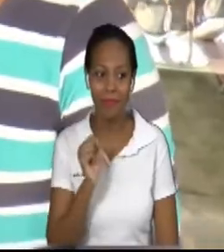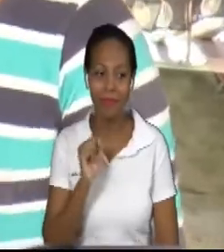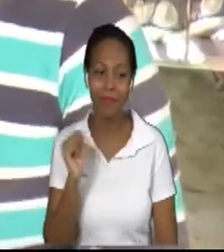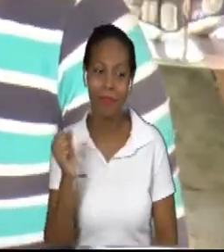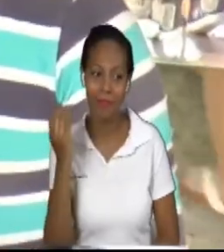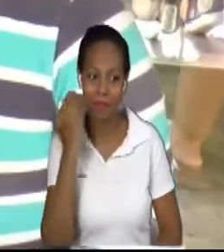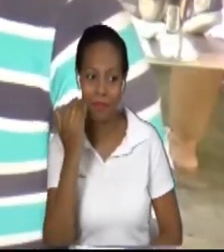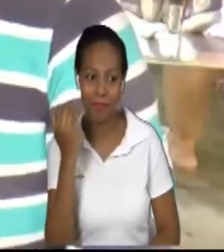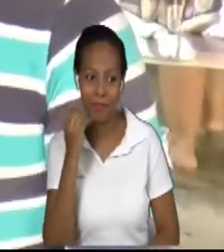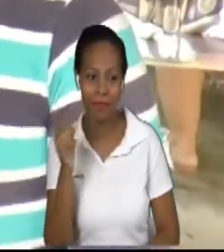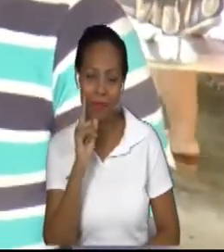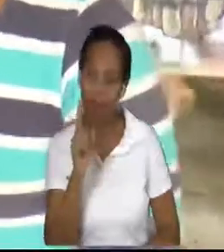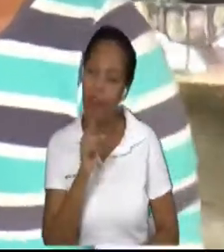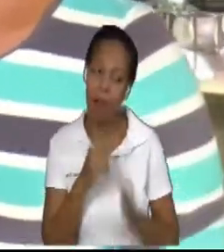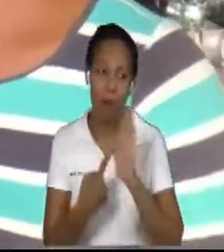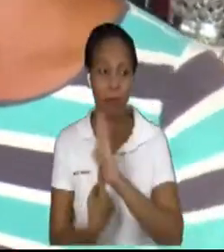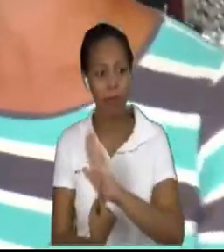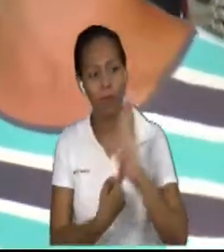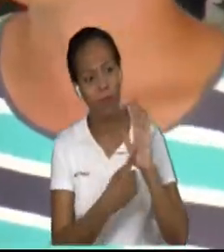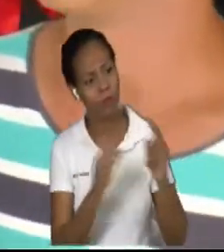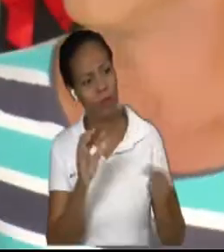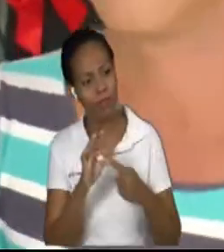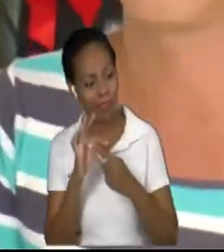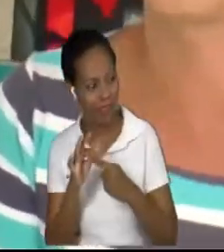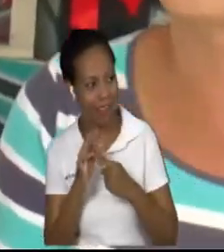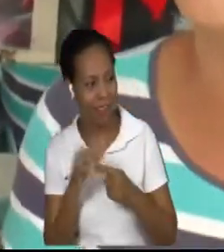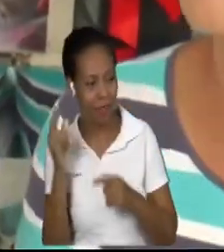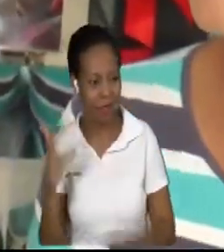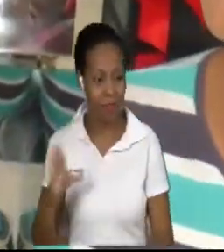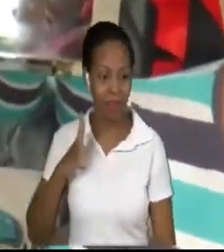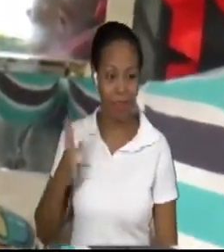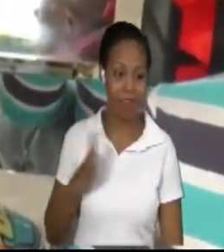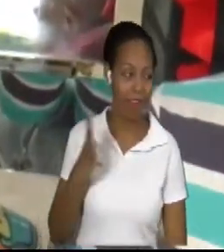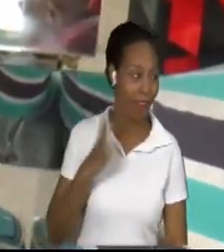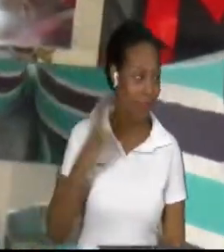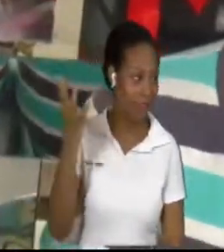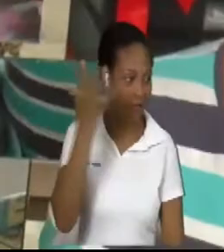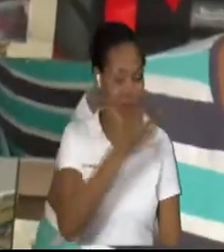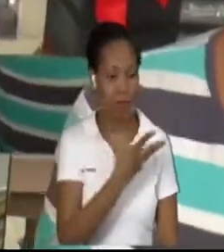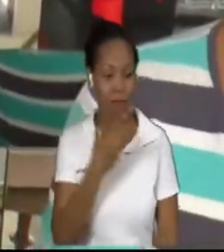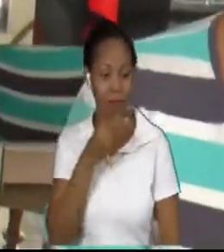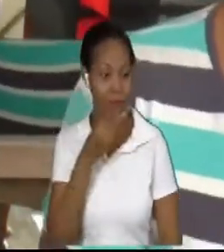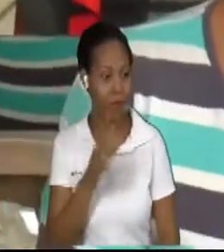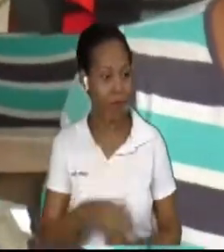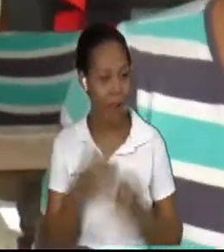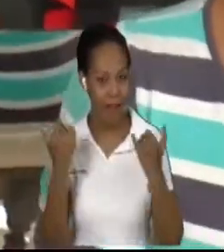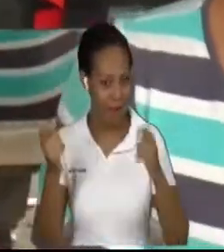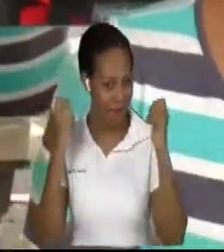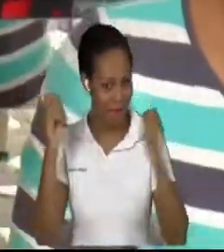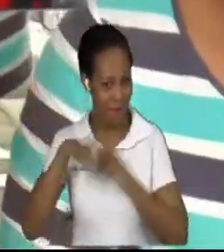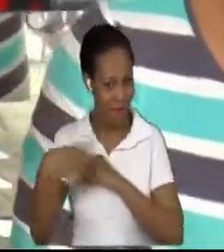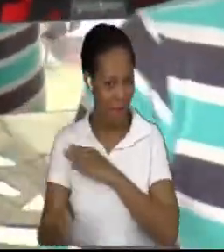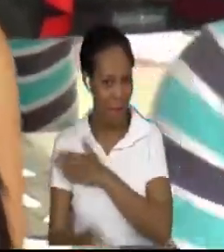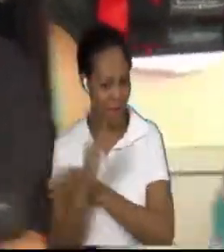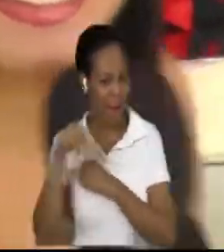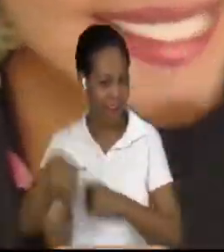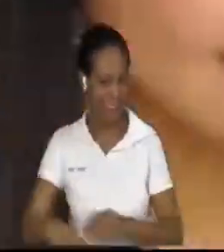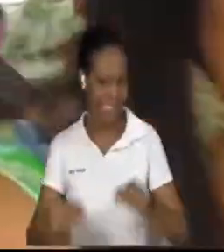esta partecita de la feria, y es precisamente por ese toque de elegancia y de hermosura. Pausa y nosotros ya regresamos aquí en